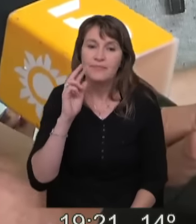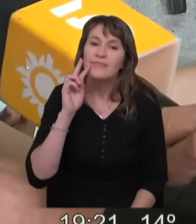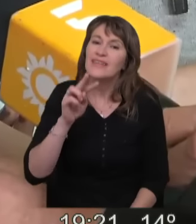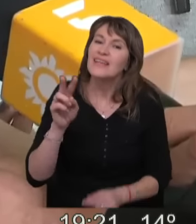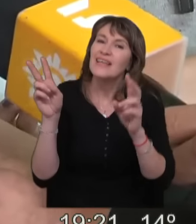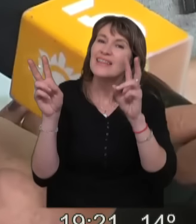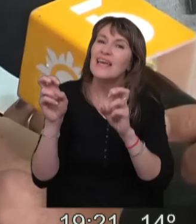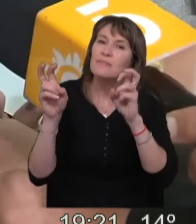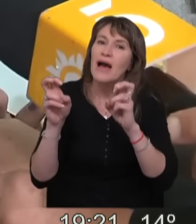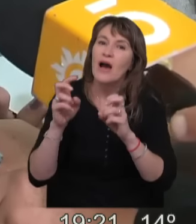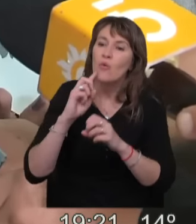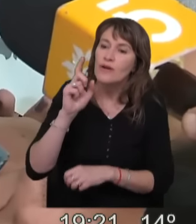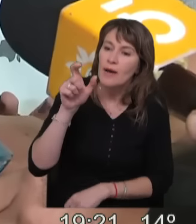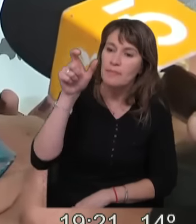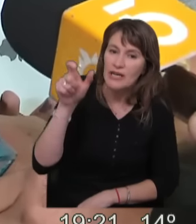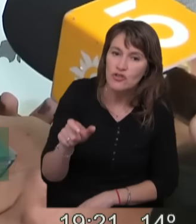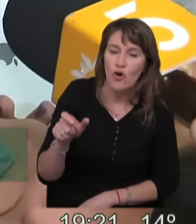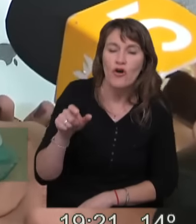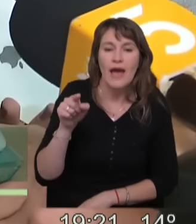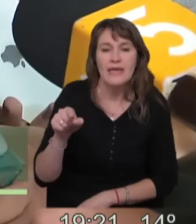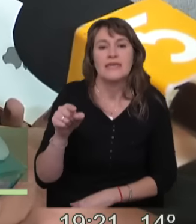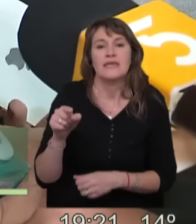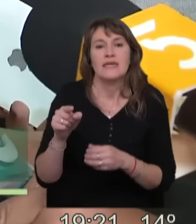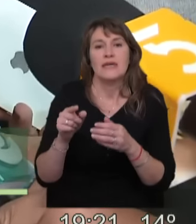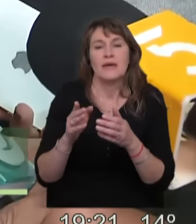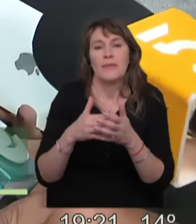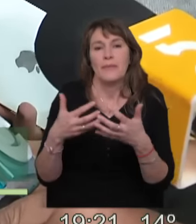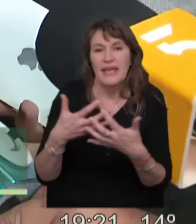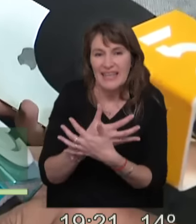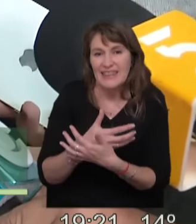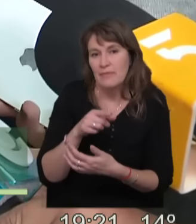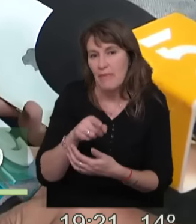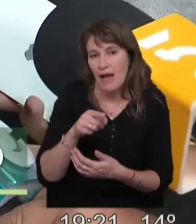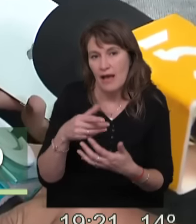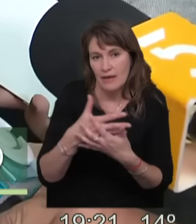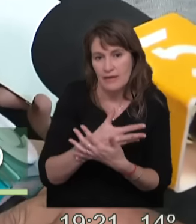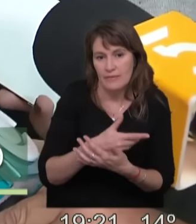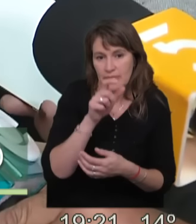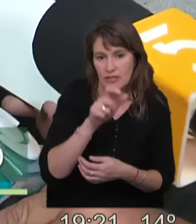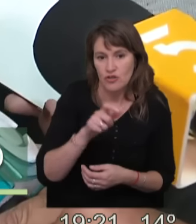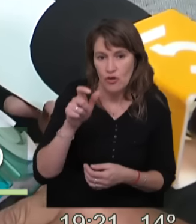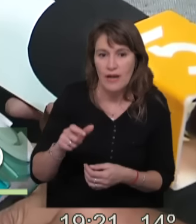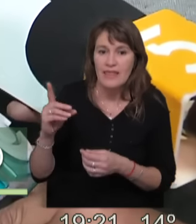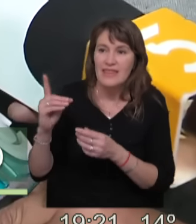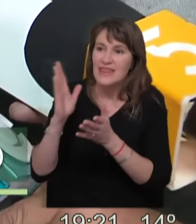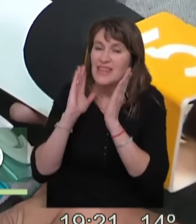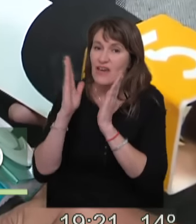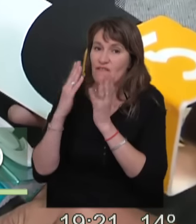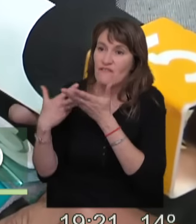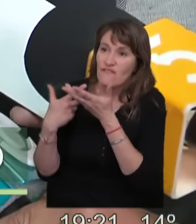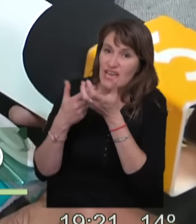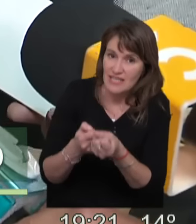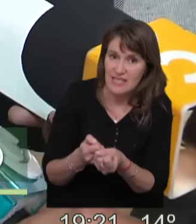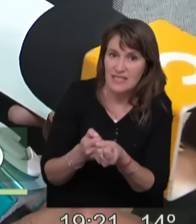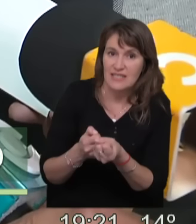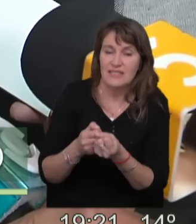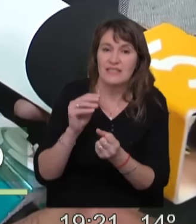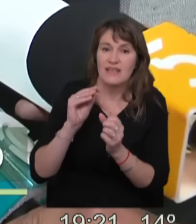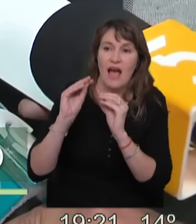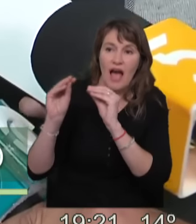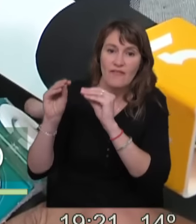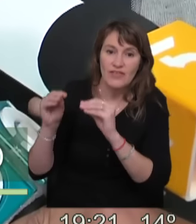una persona que es víctima en esta causa. Se hizo lugar a que las defensas recibieran un reporte de una de las de